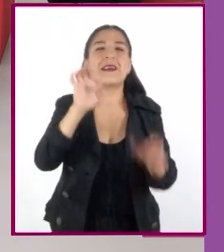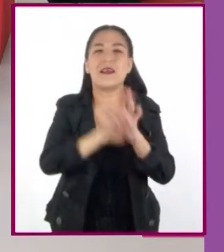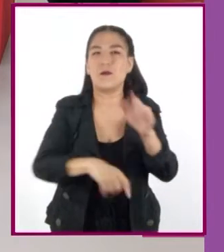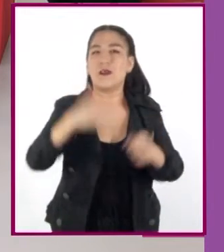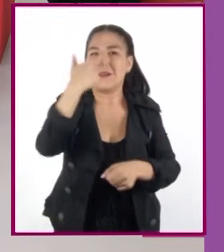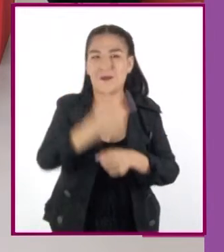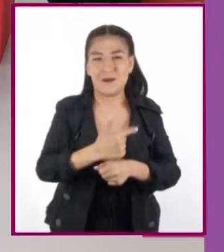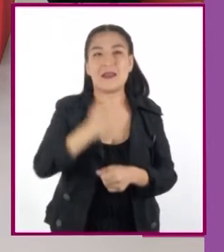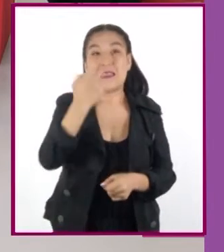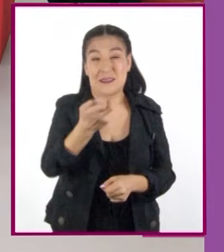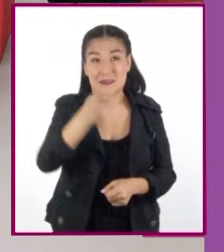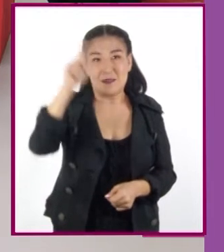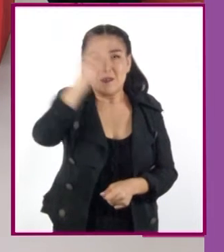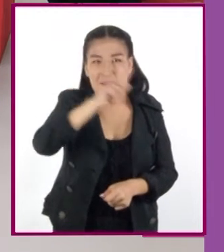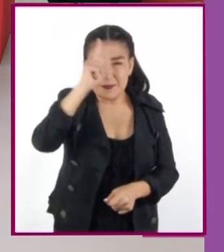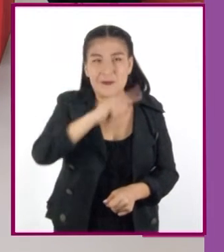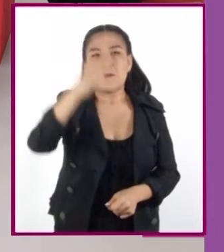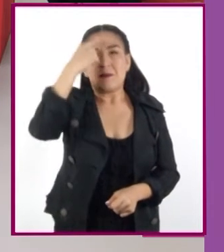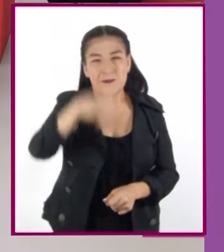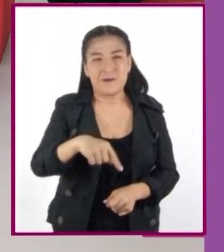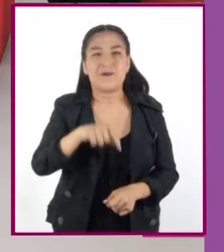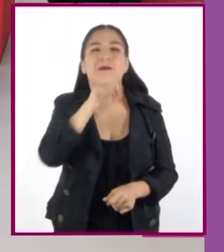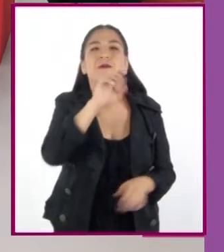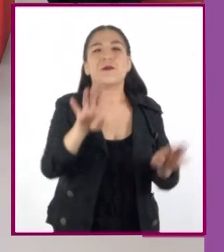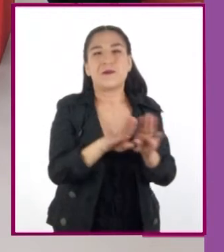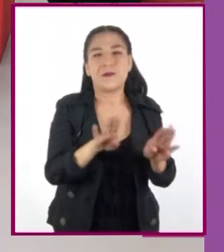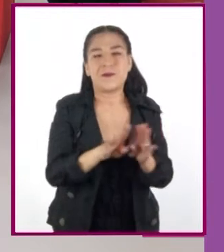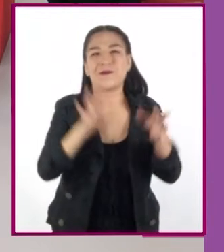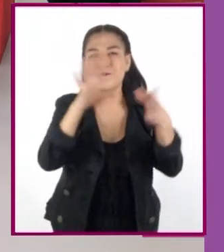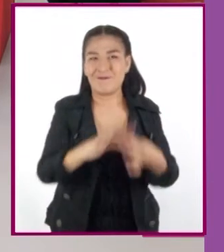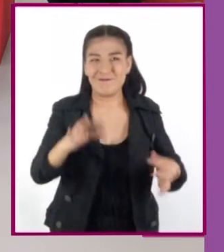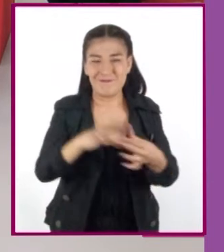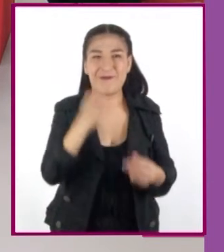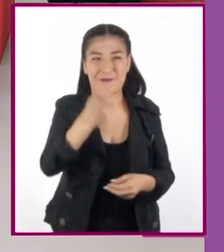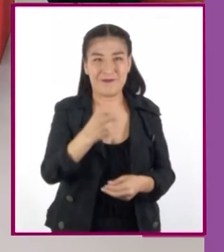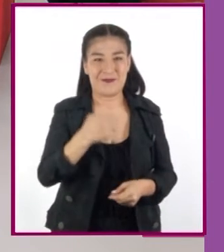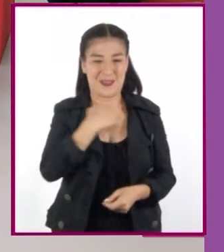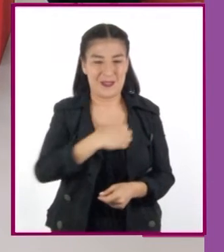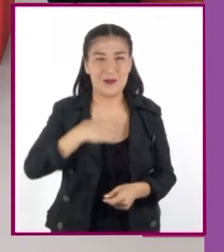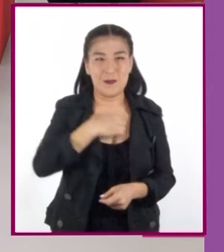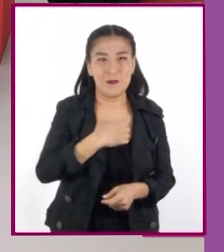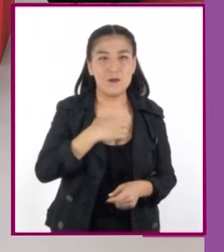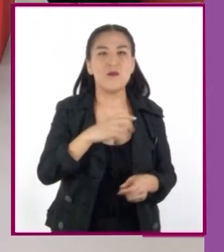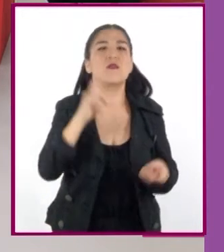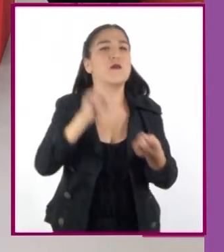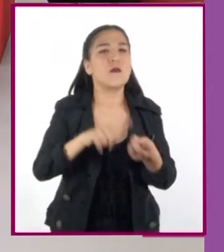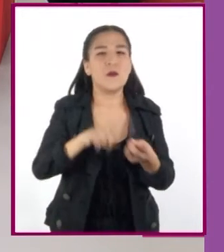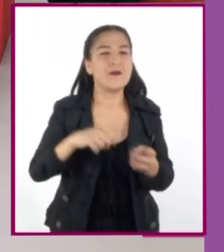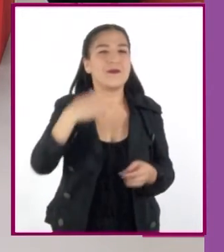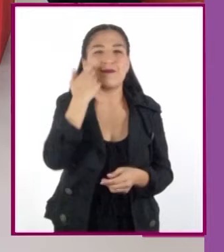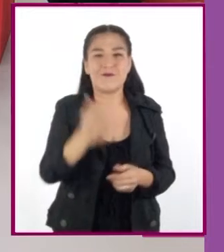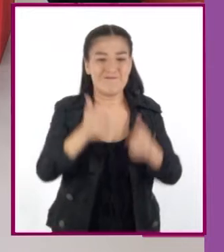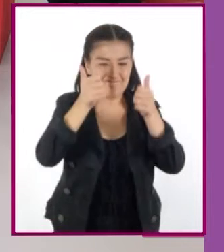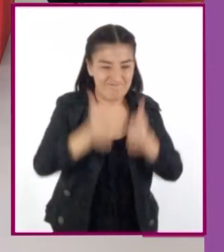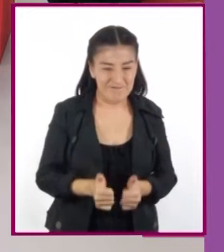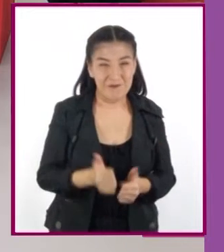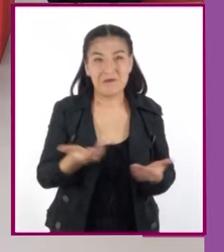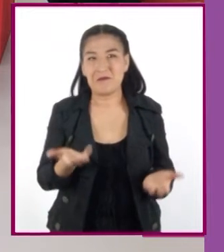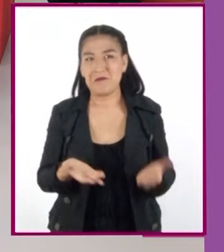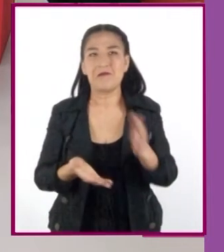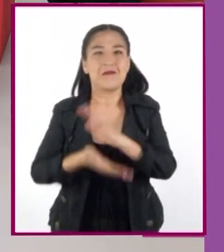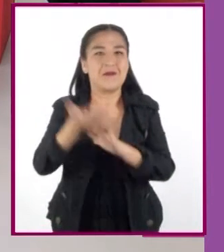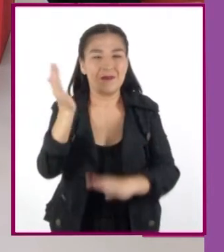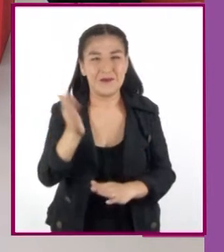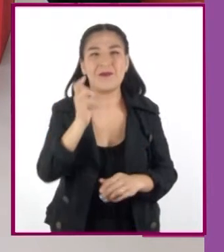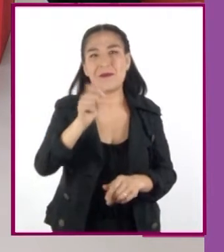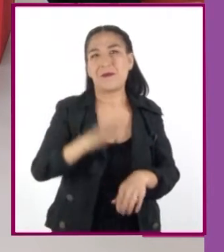Esto es muy recomendable, sin decir que experimentar todas las emociones, eligiendo dónde deseamos permanecer la mayor